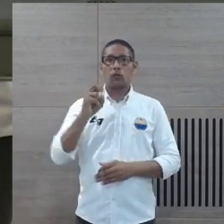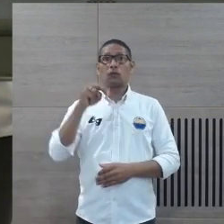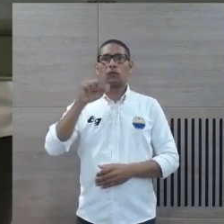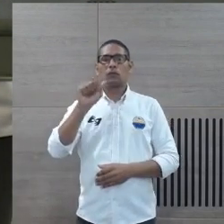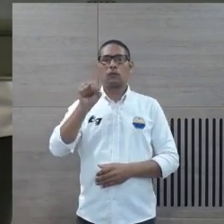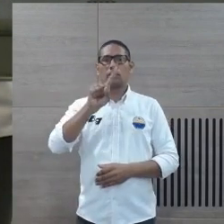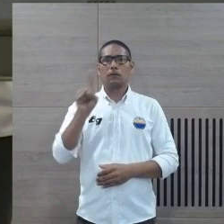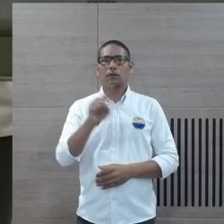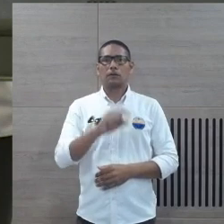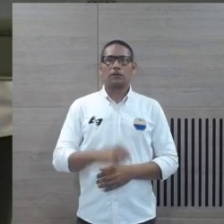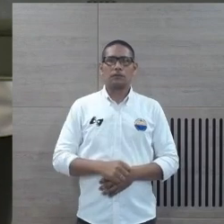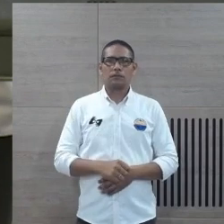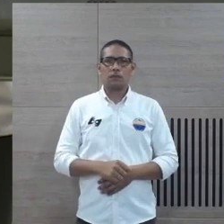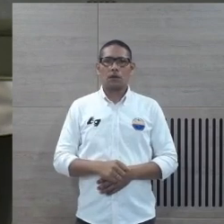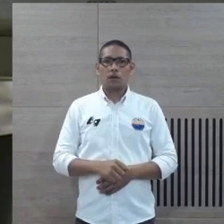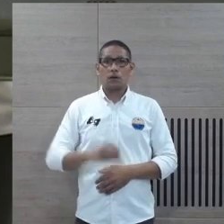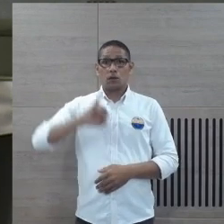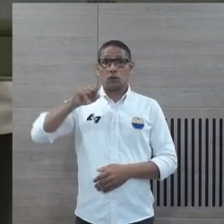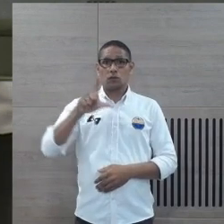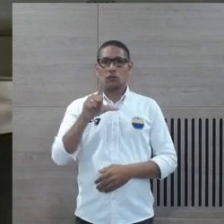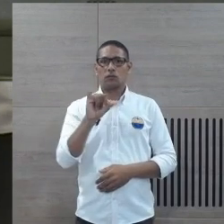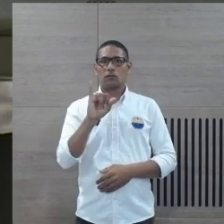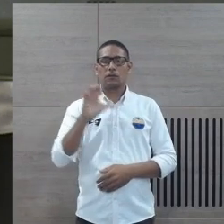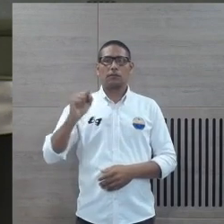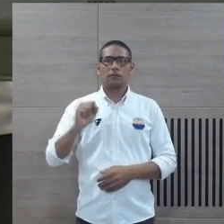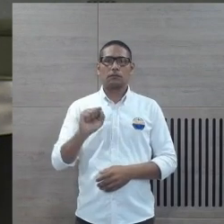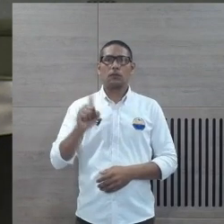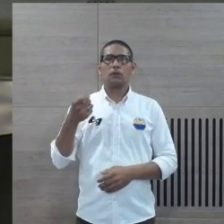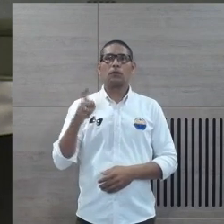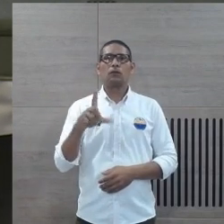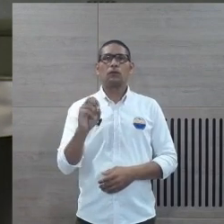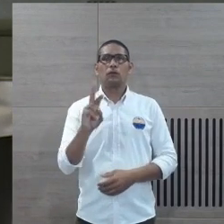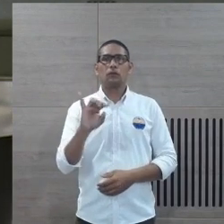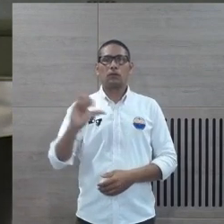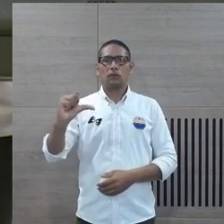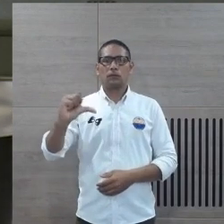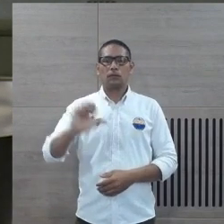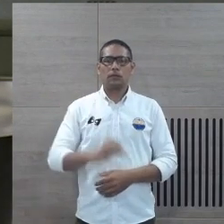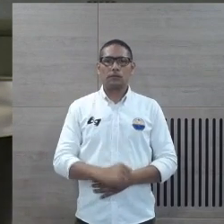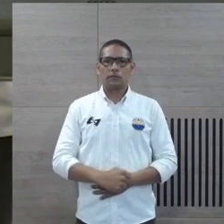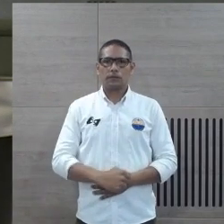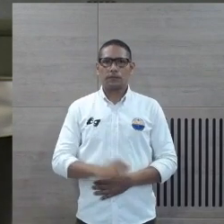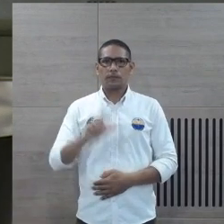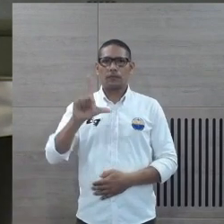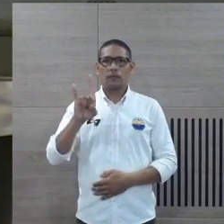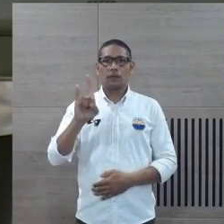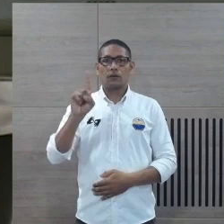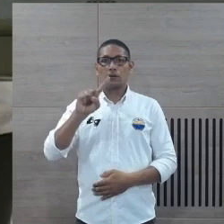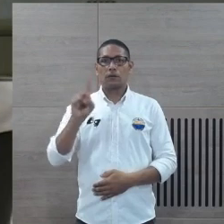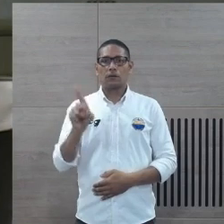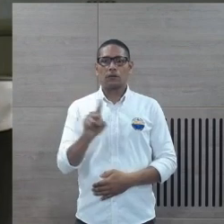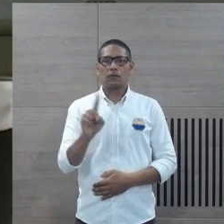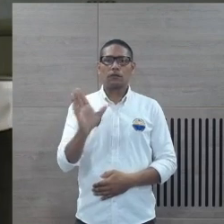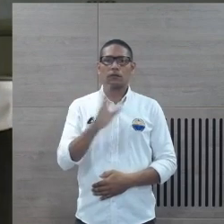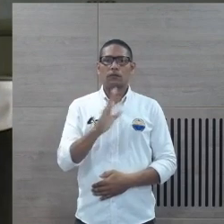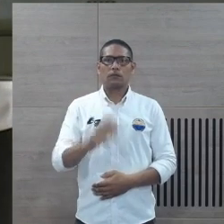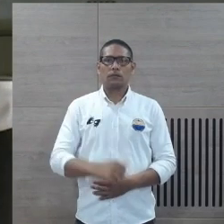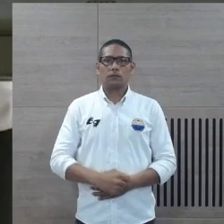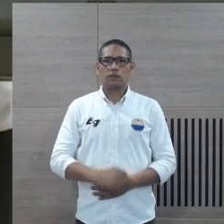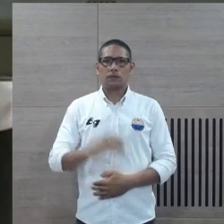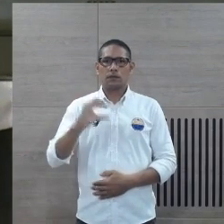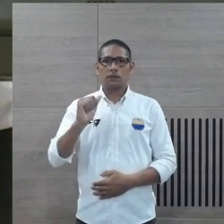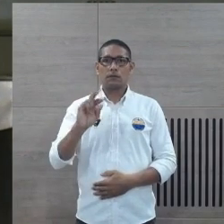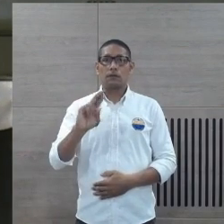Gloria Angélica Latorre Iglesias. Luis Carlos Cormán Ortiz. Carlos Andrés Díaz Guerra. Carlos